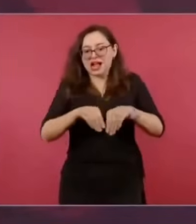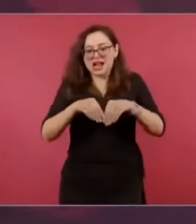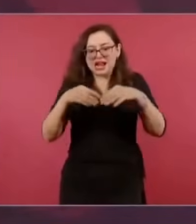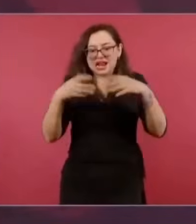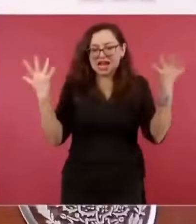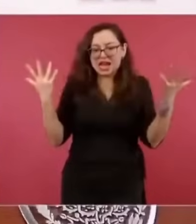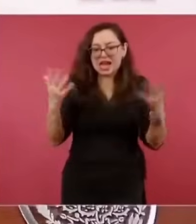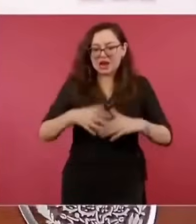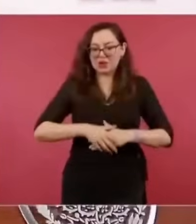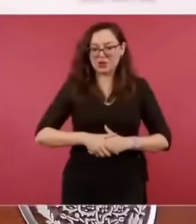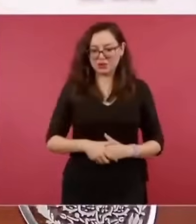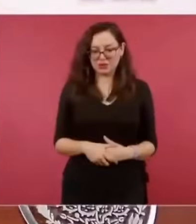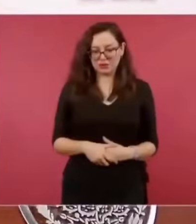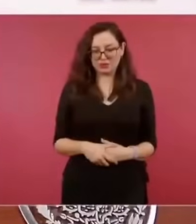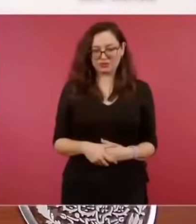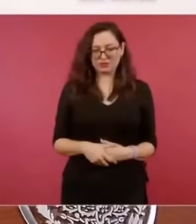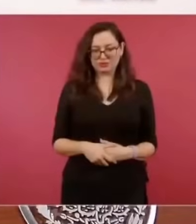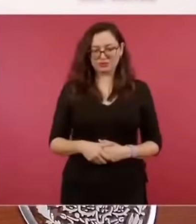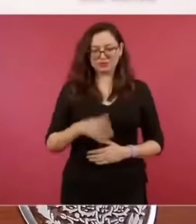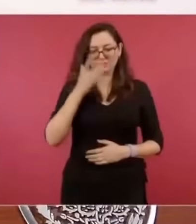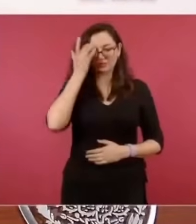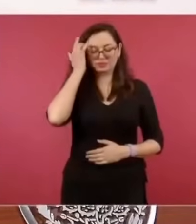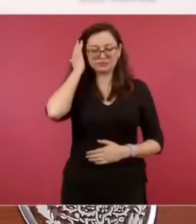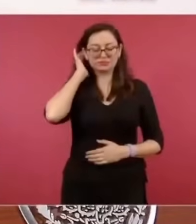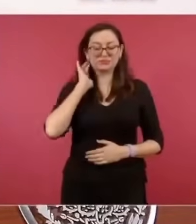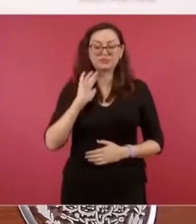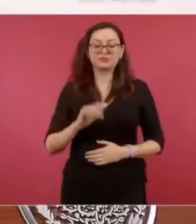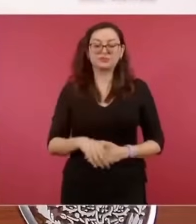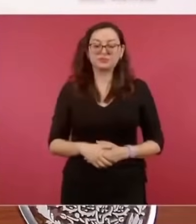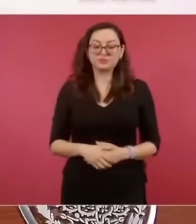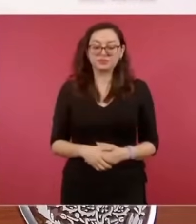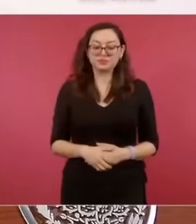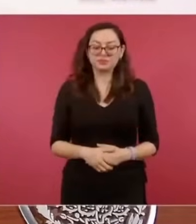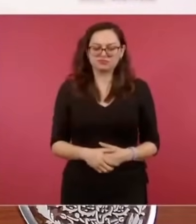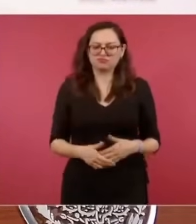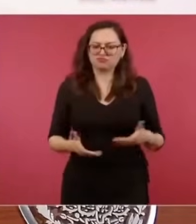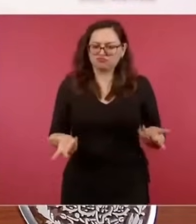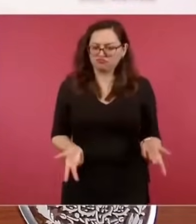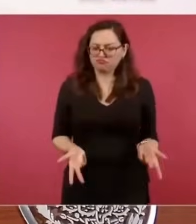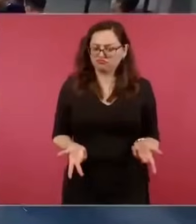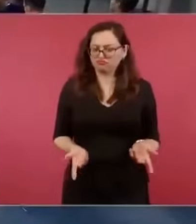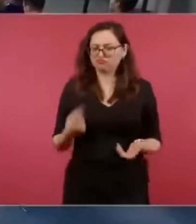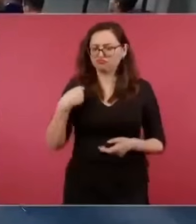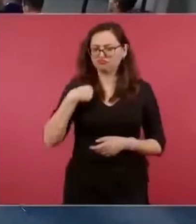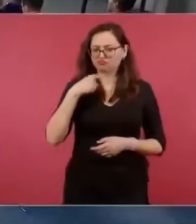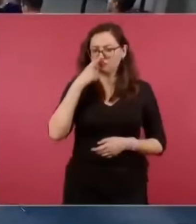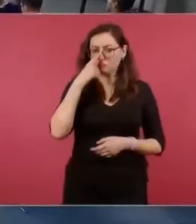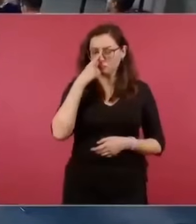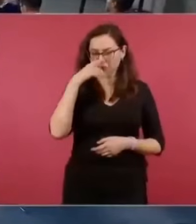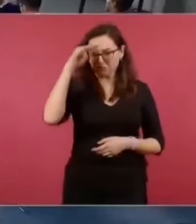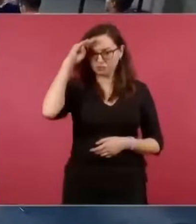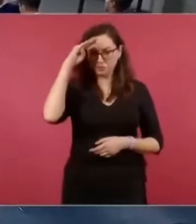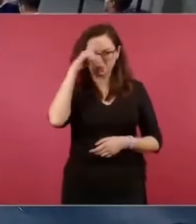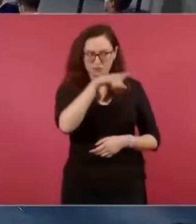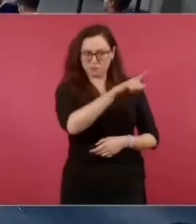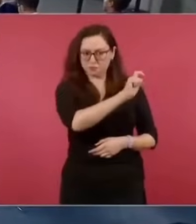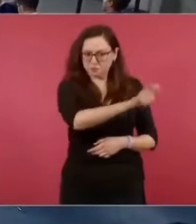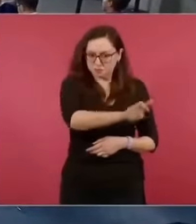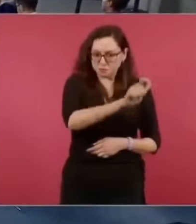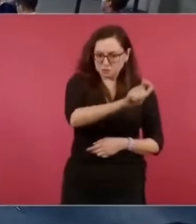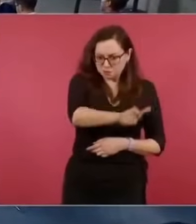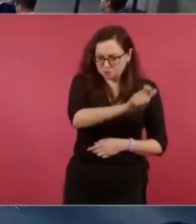Porque si no fuese como lo estoy diciendo, ya no les estarían dando